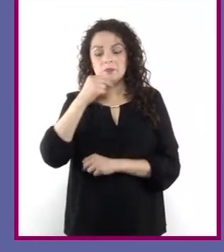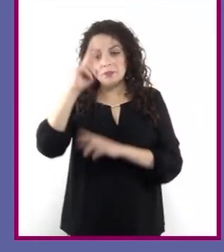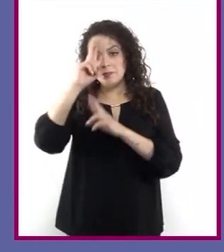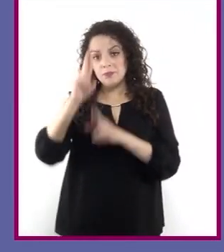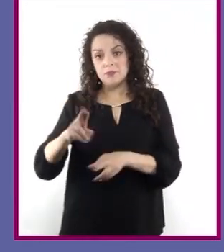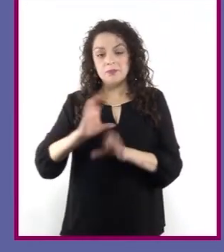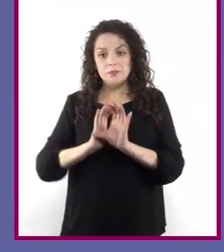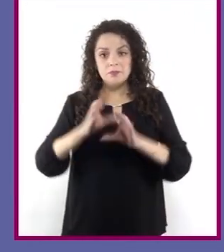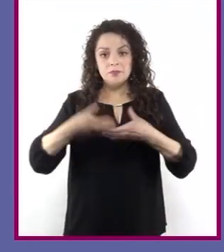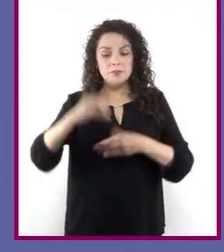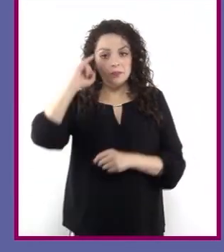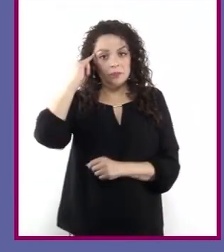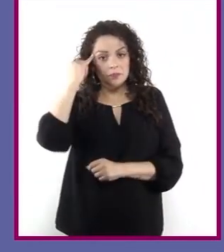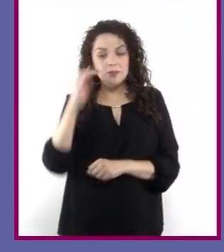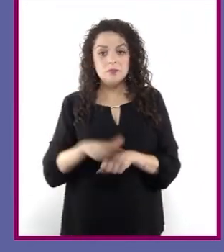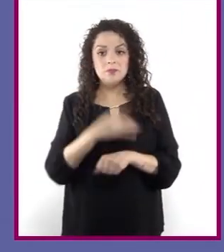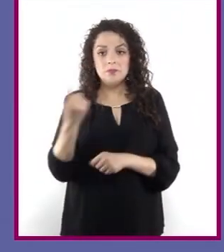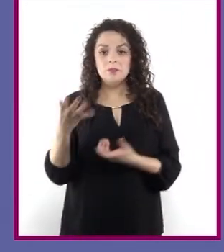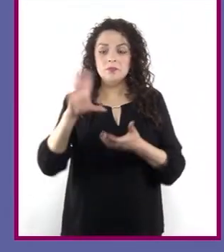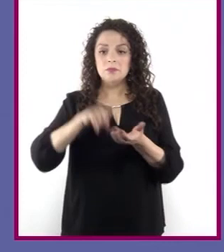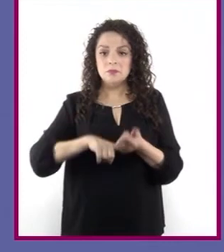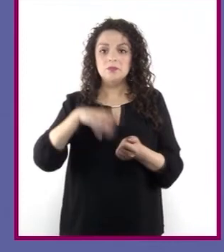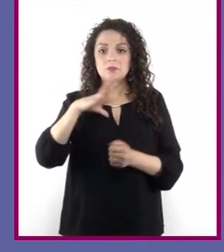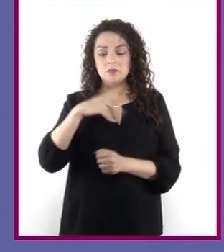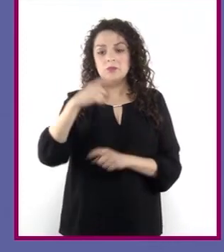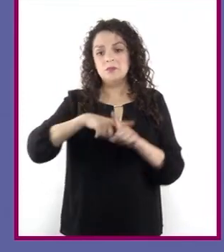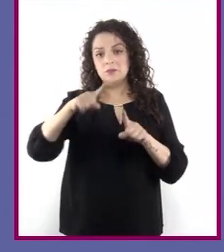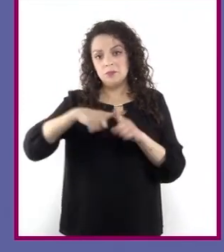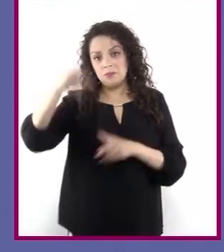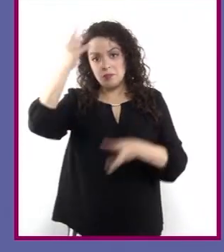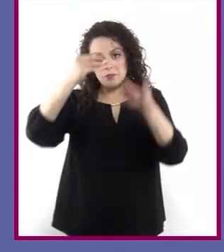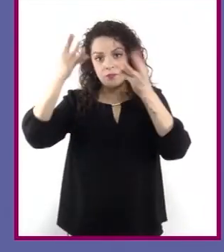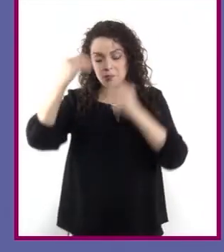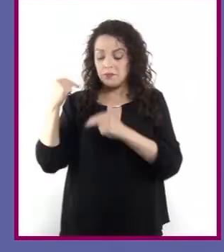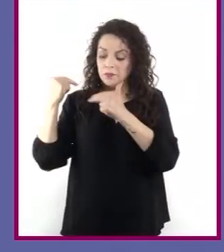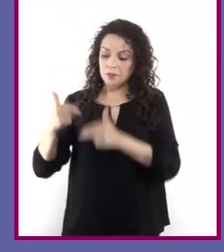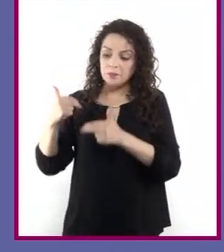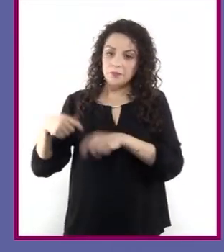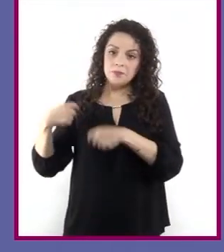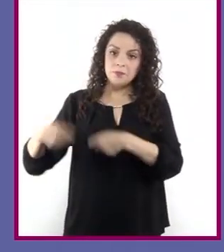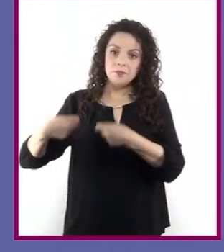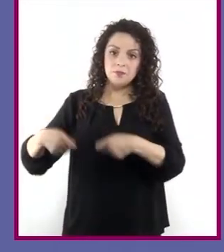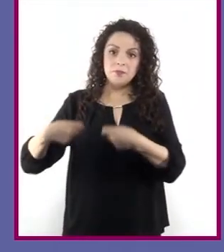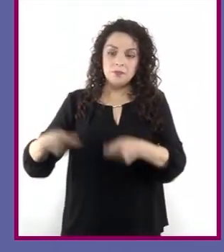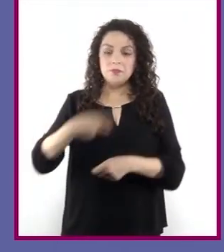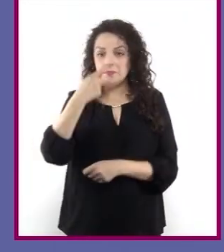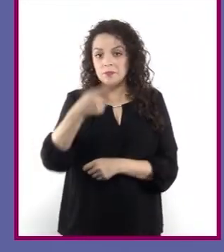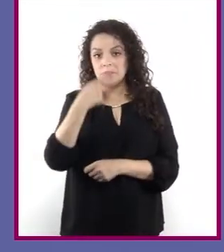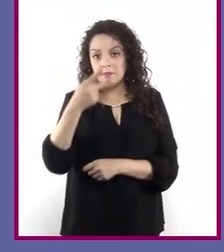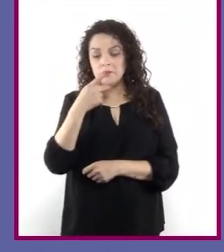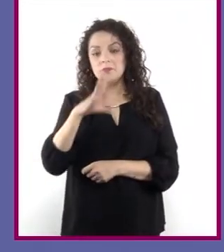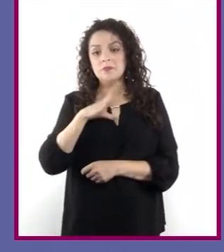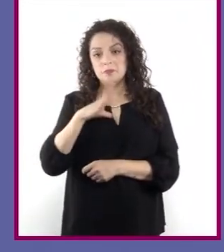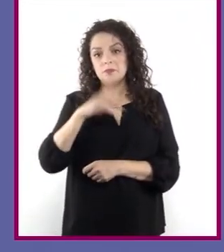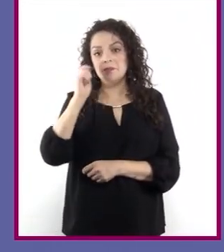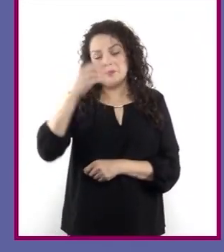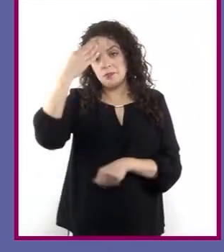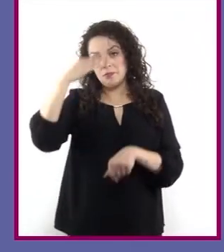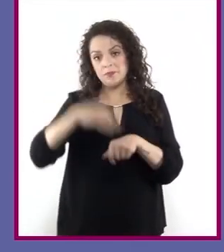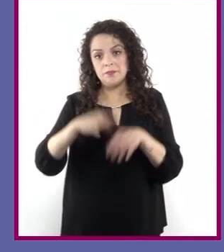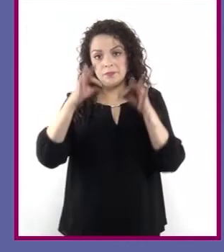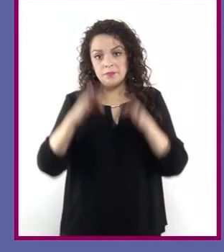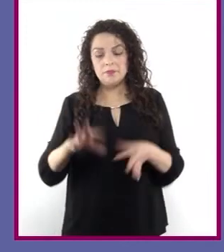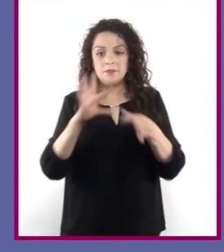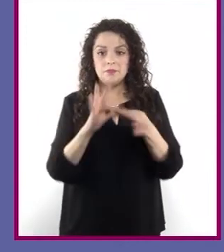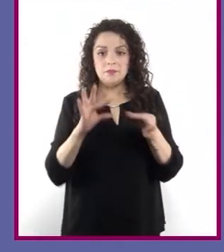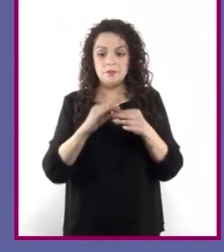en las comunidades indígenas, pues poseen conocimientos milenarios que transmiten desde la oralidad, es decir, que tienen una buena memoria. Les platican a